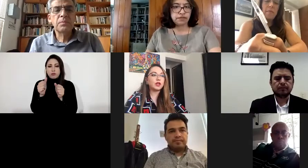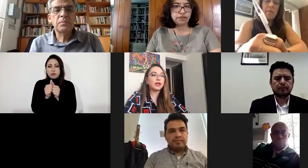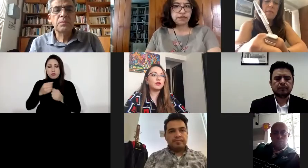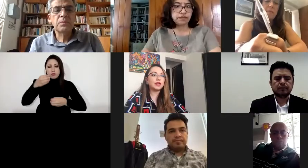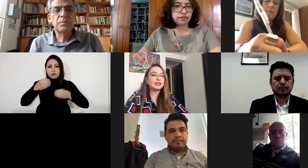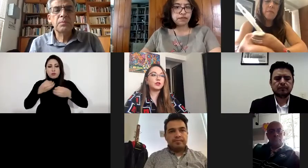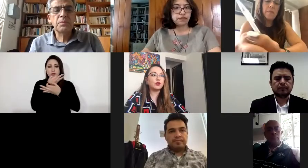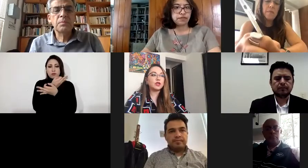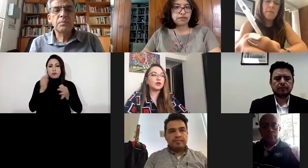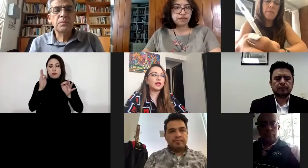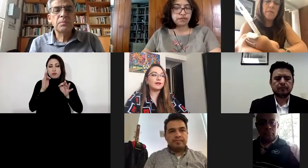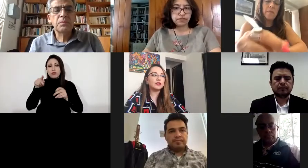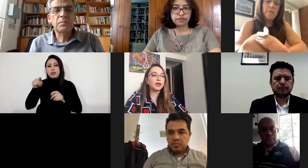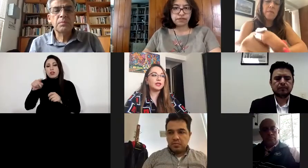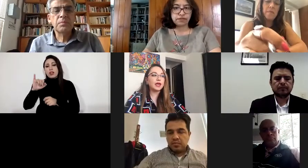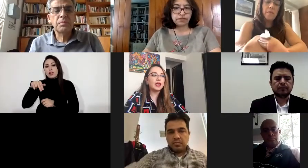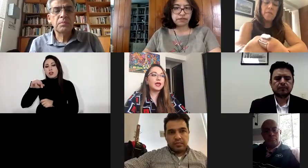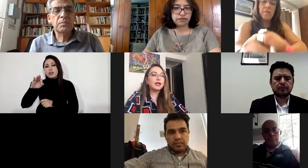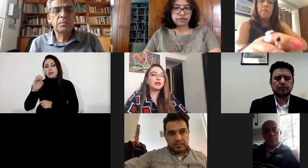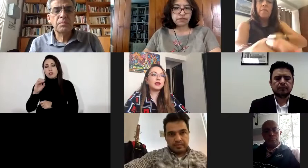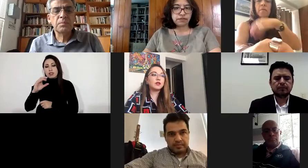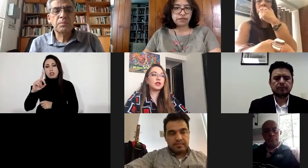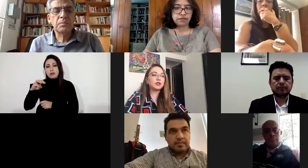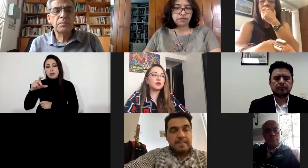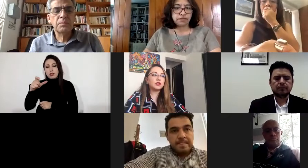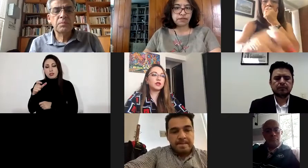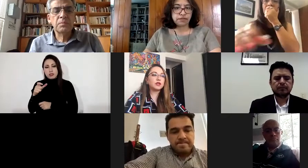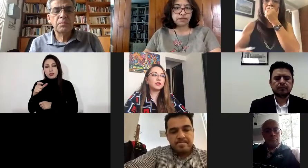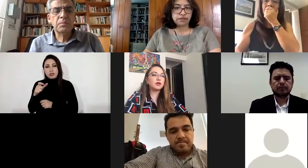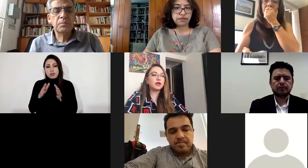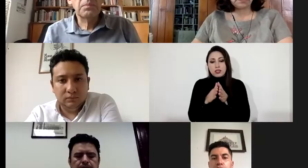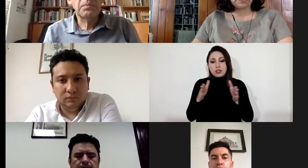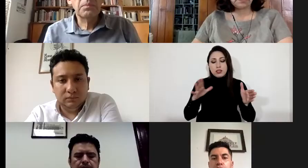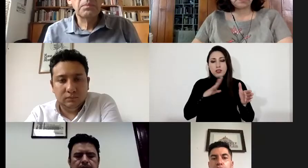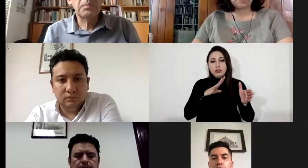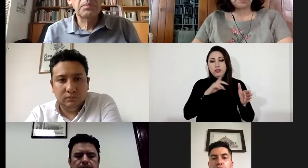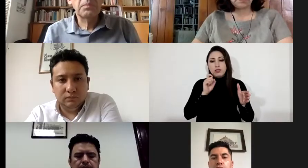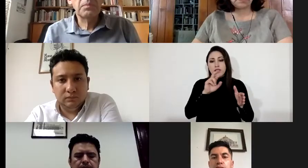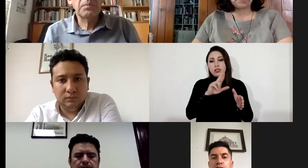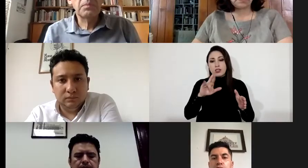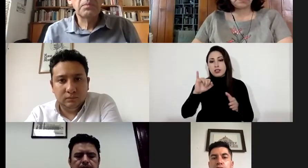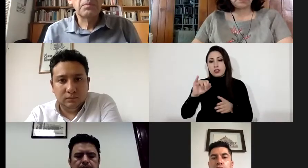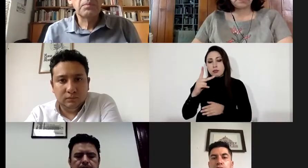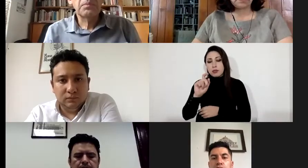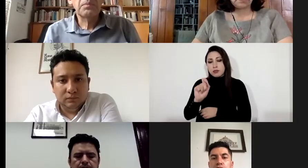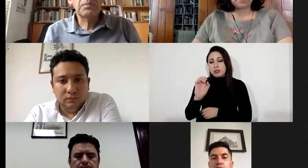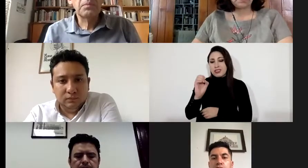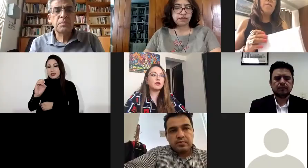emitidas por el Pleno del Instituto Nacional de Transparencia dentro de los recursos de revisión